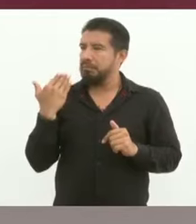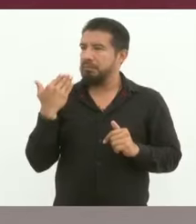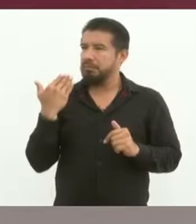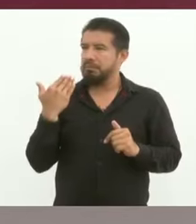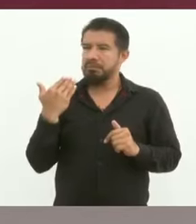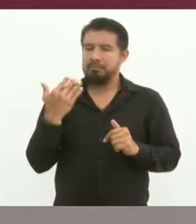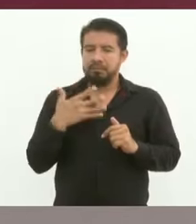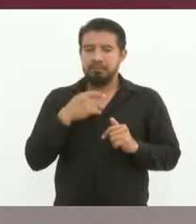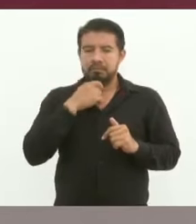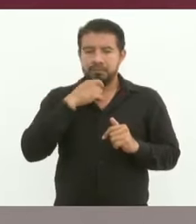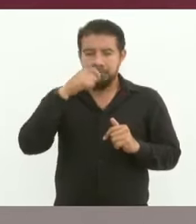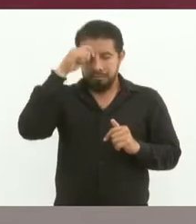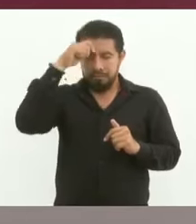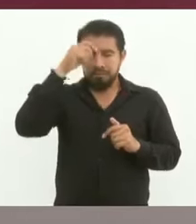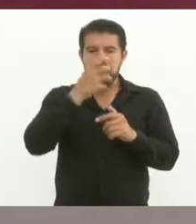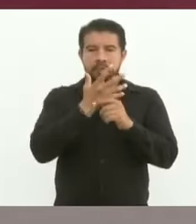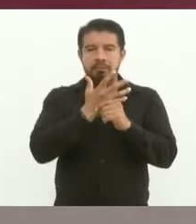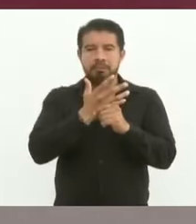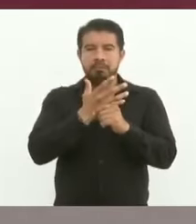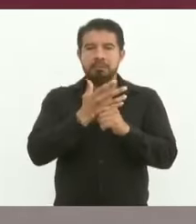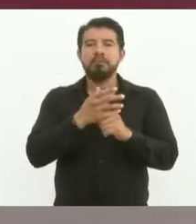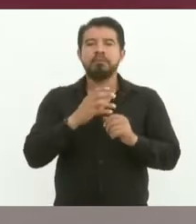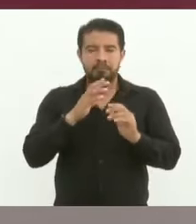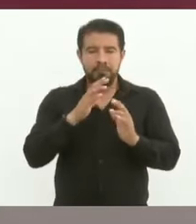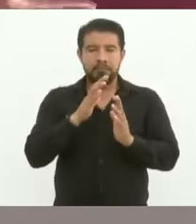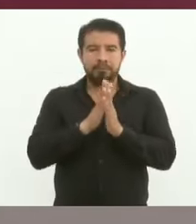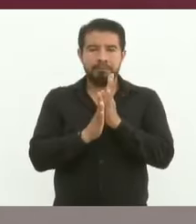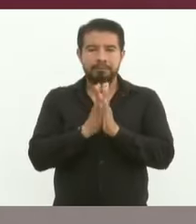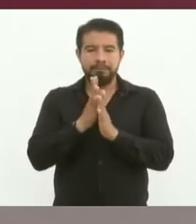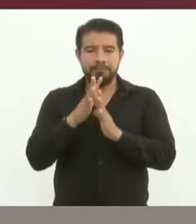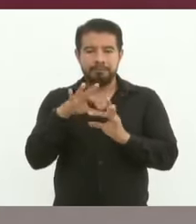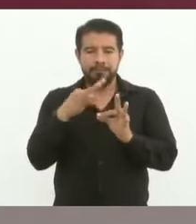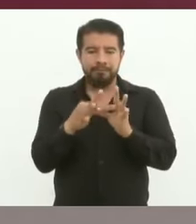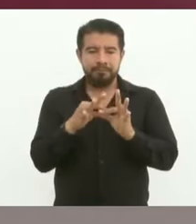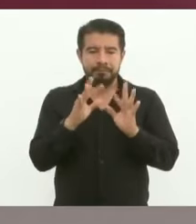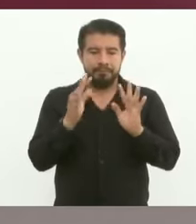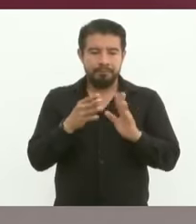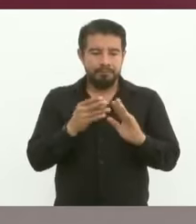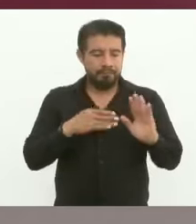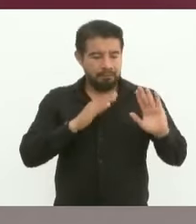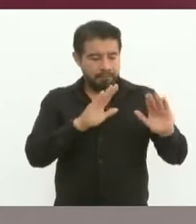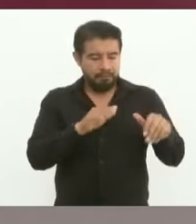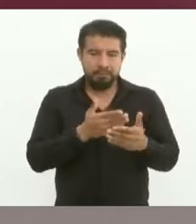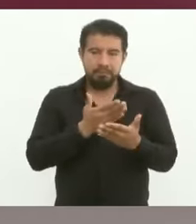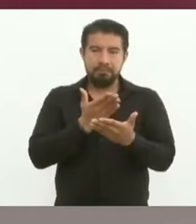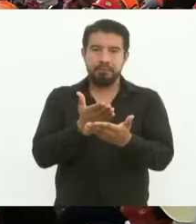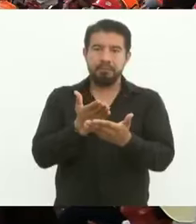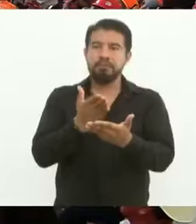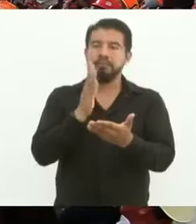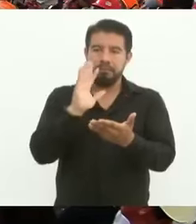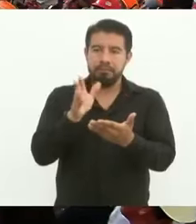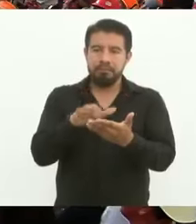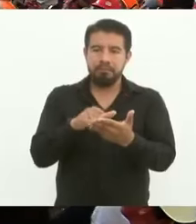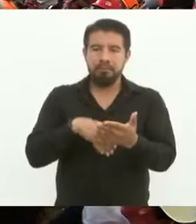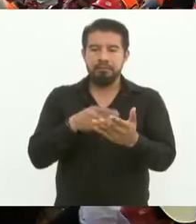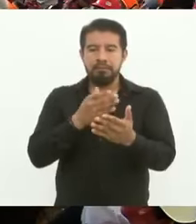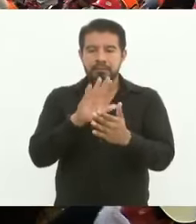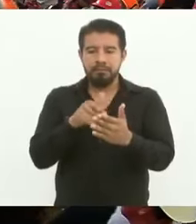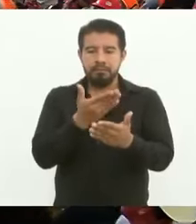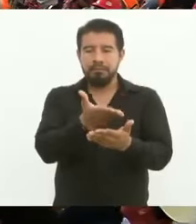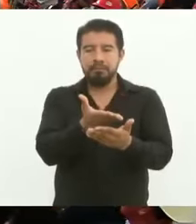durante la campaña se comprometió y va a cumplir, porque ya está la iniciativa también en el